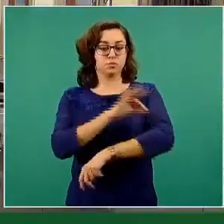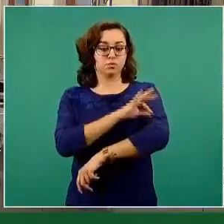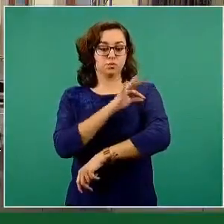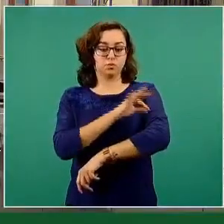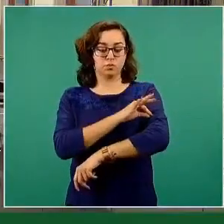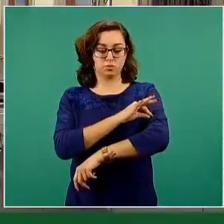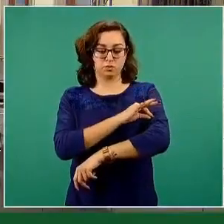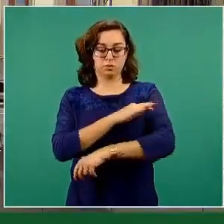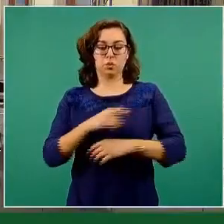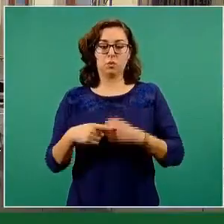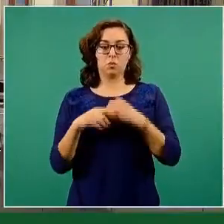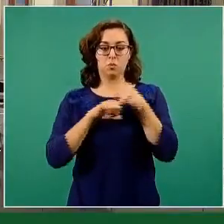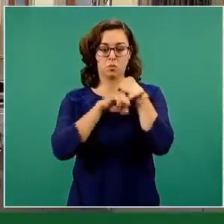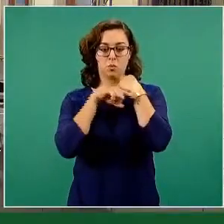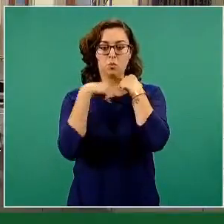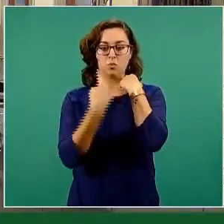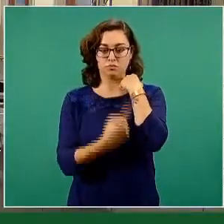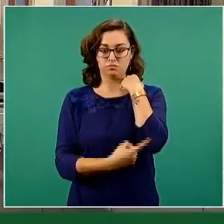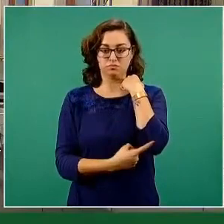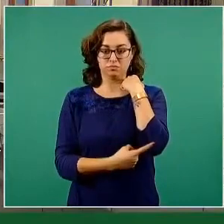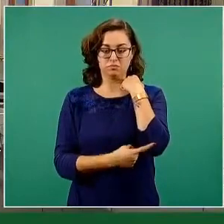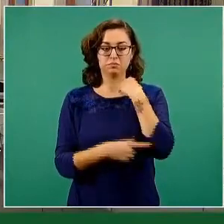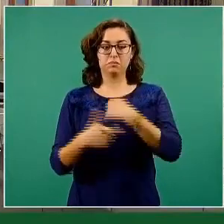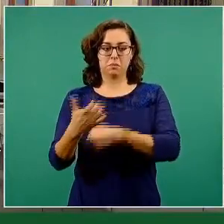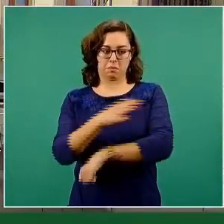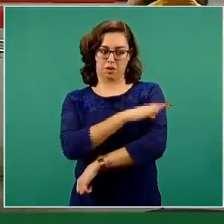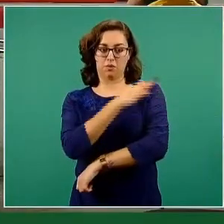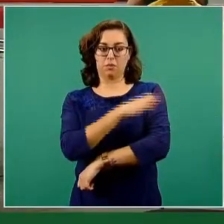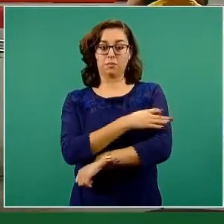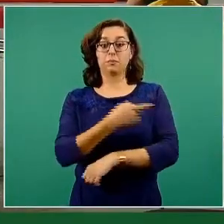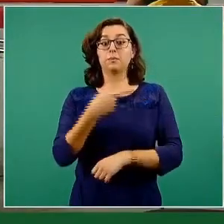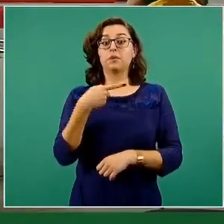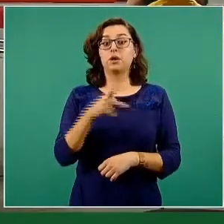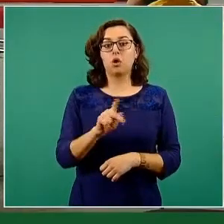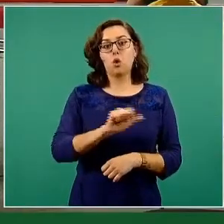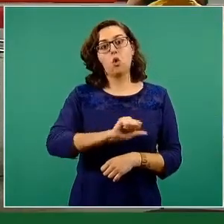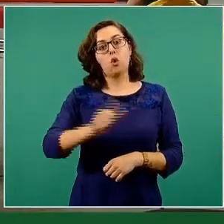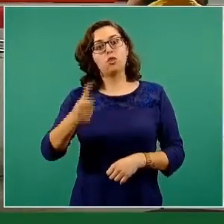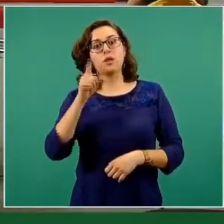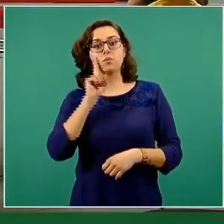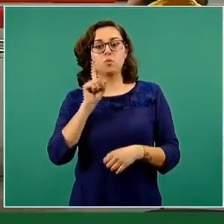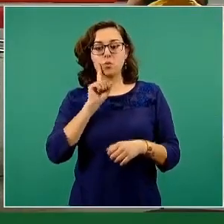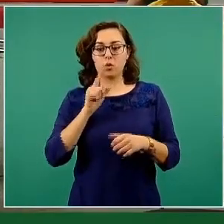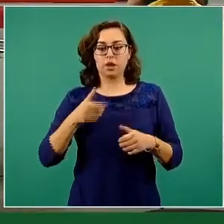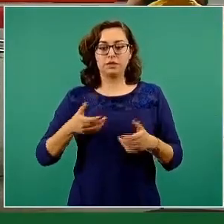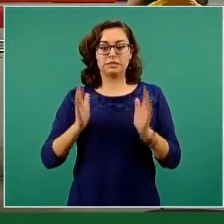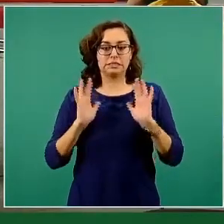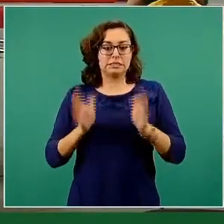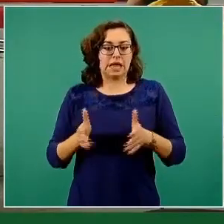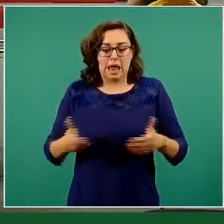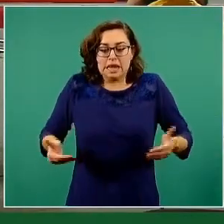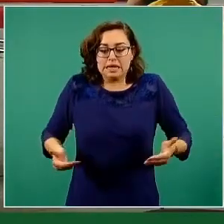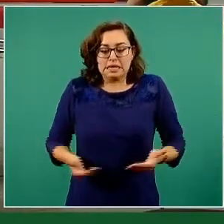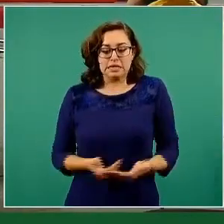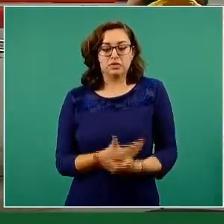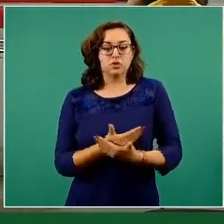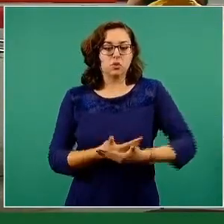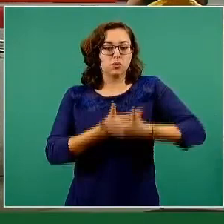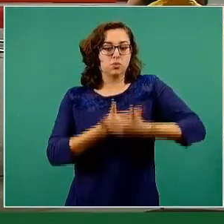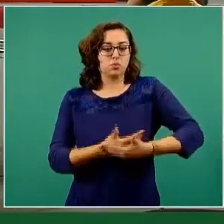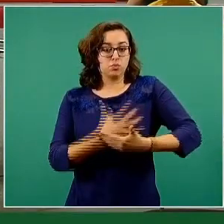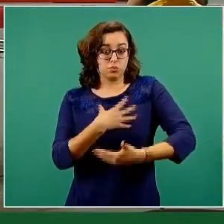lactantes pueden recibir la vacuna. Y nos comentan que en el centro de